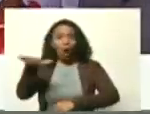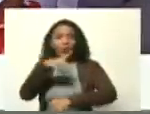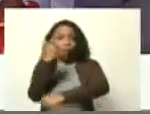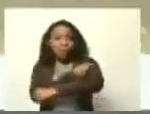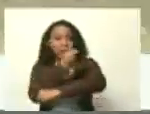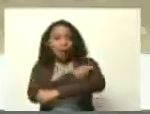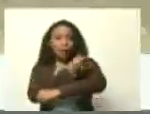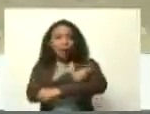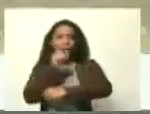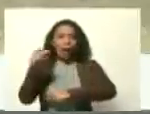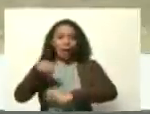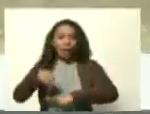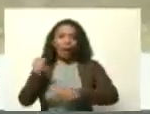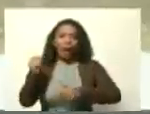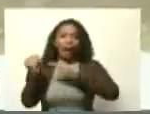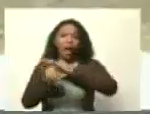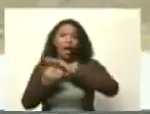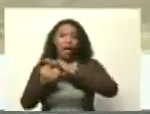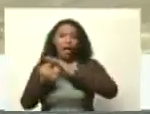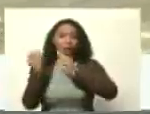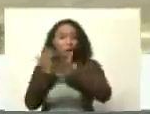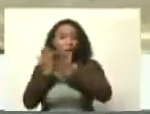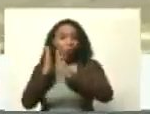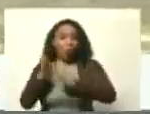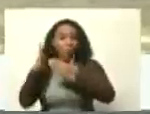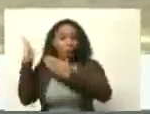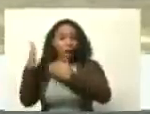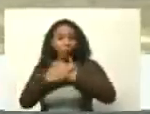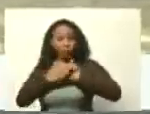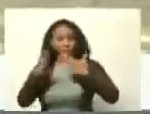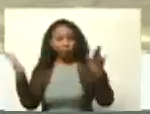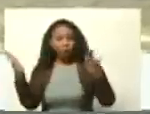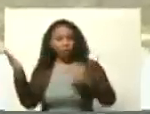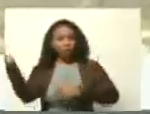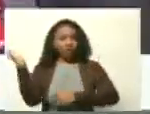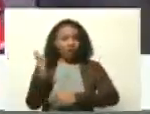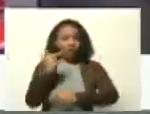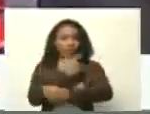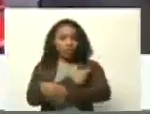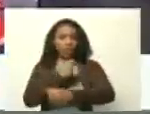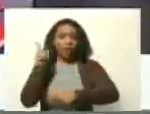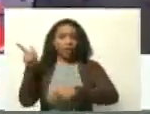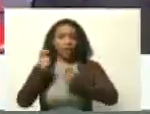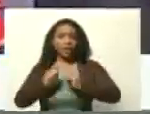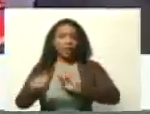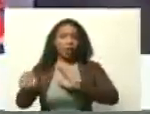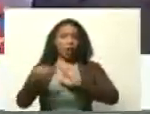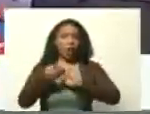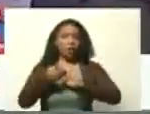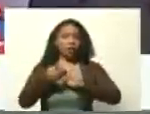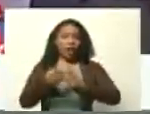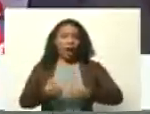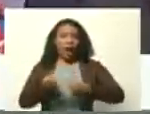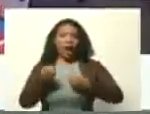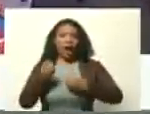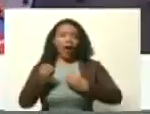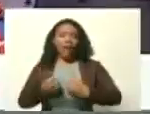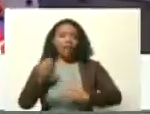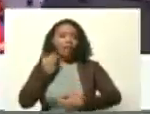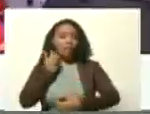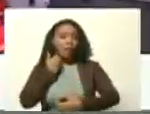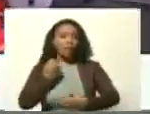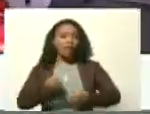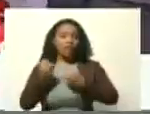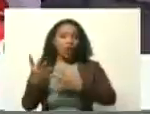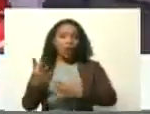esta institución educativa. Además, se trata de la inmunización contra enfermedades infecciosas,